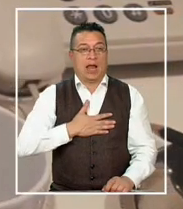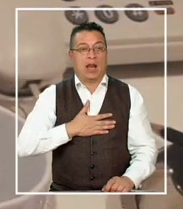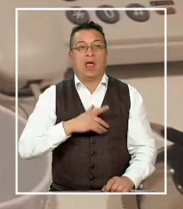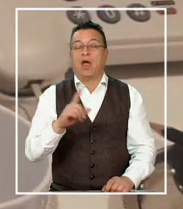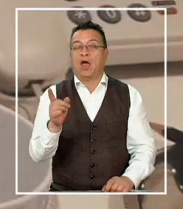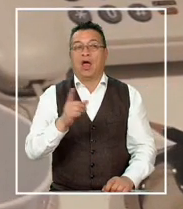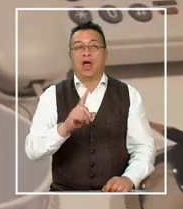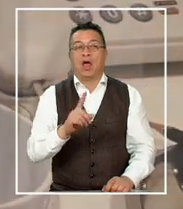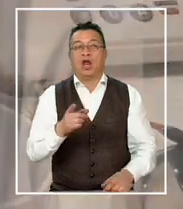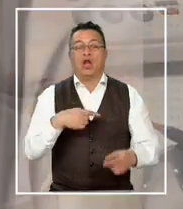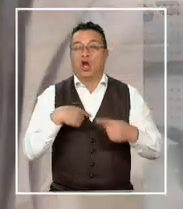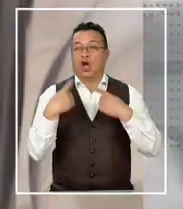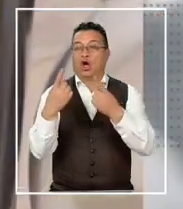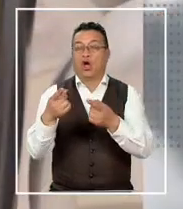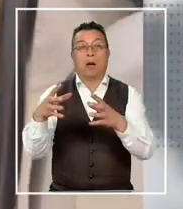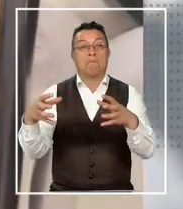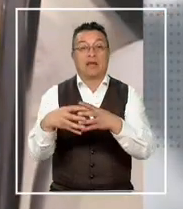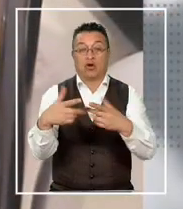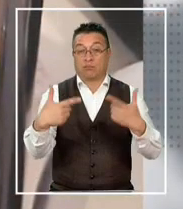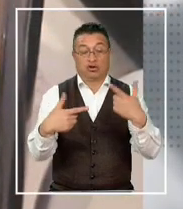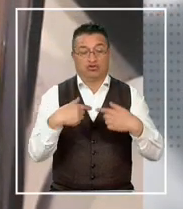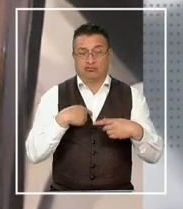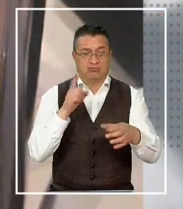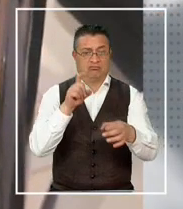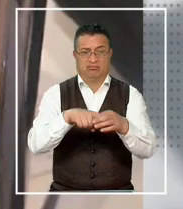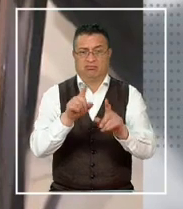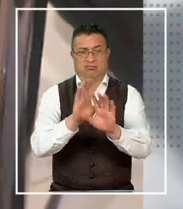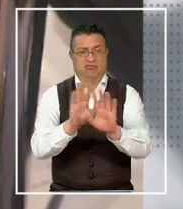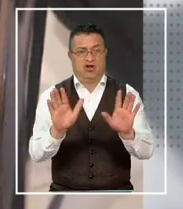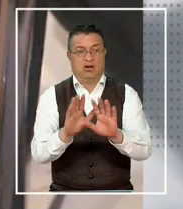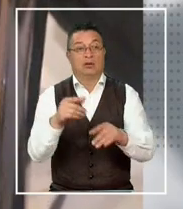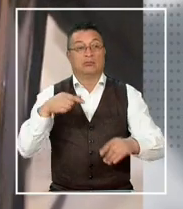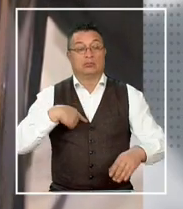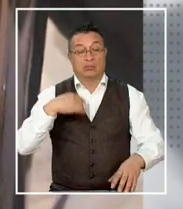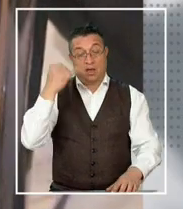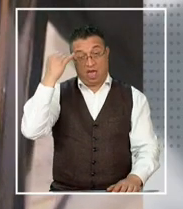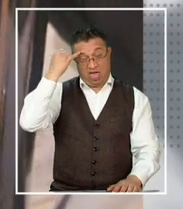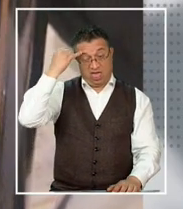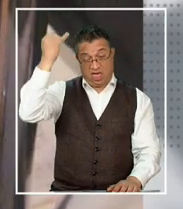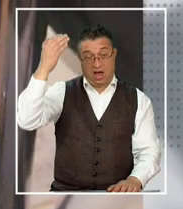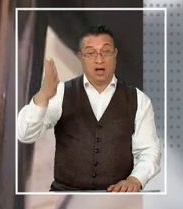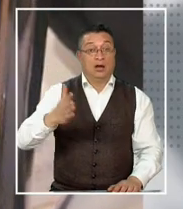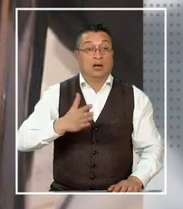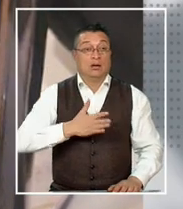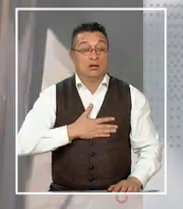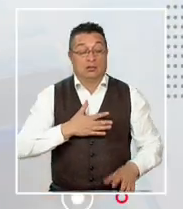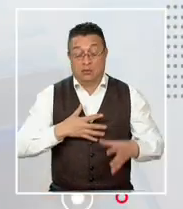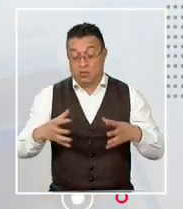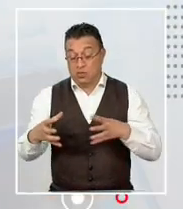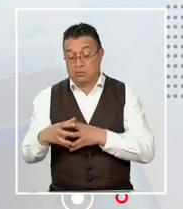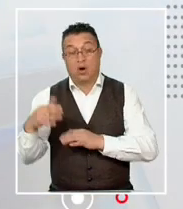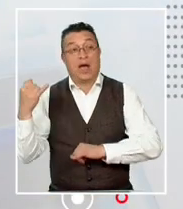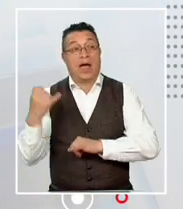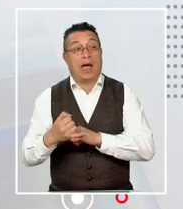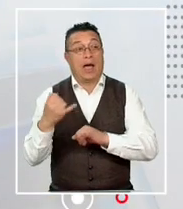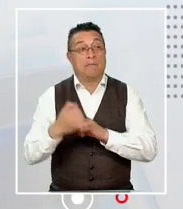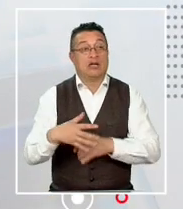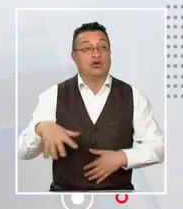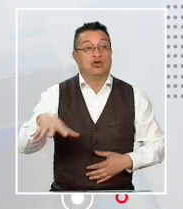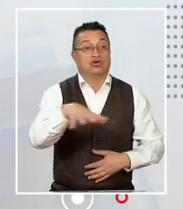no representa a ningún partido político. Fue una iniciativa entre un grupo de amigos